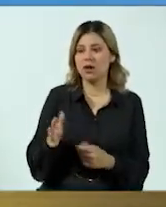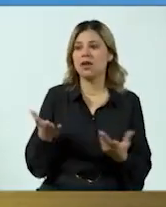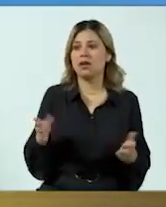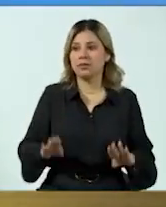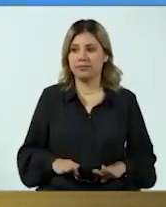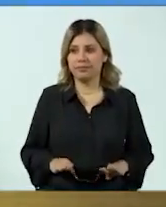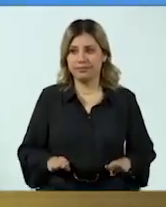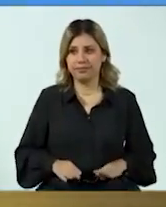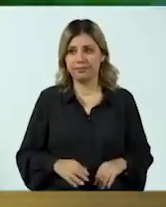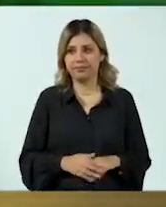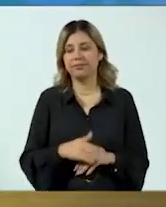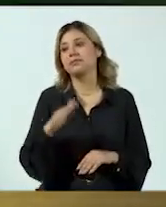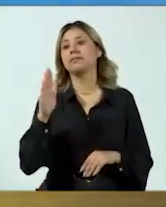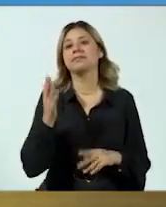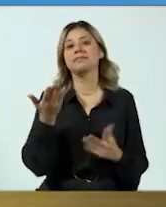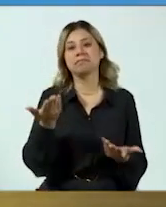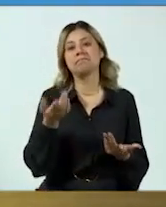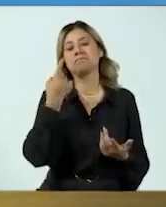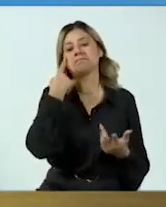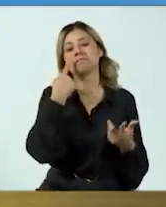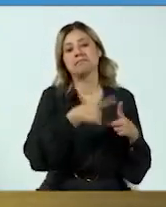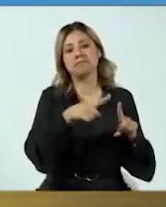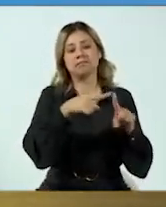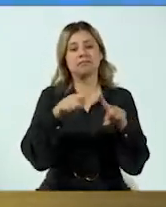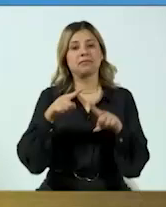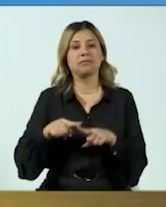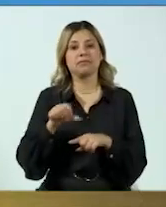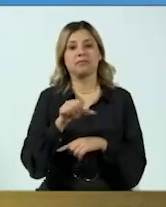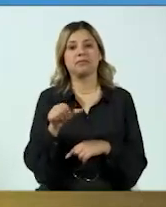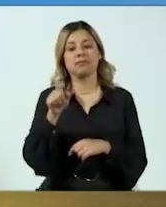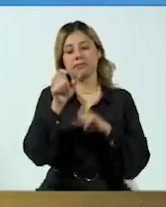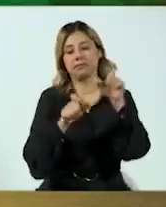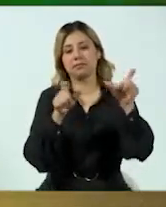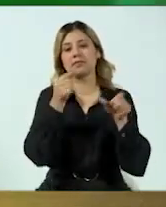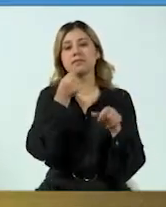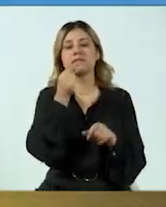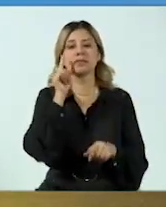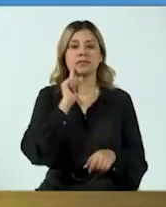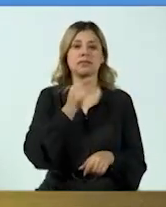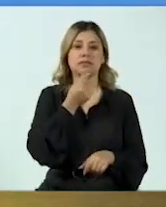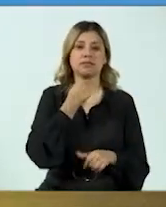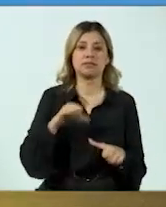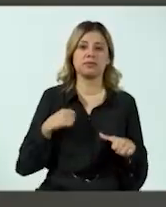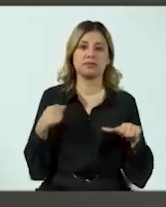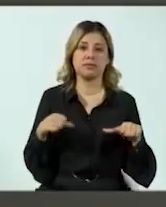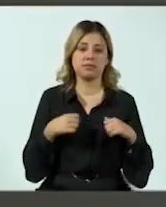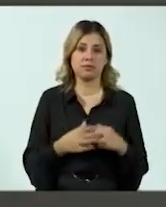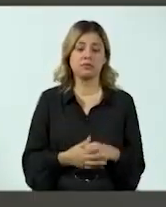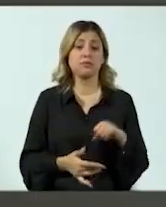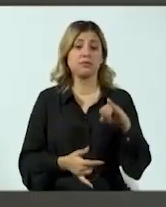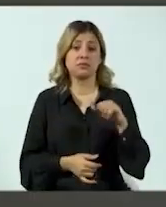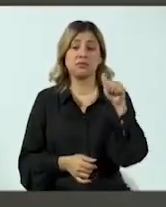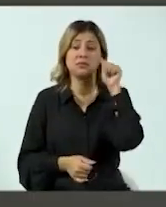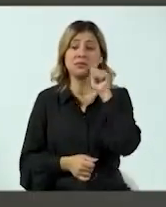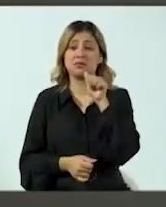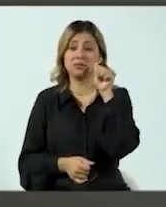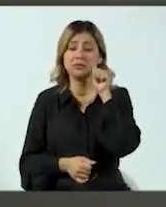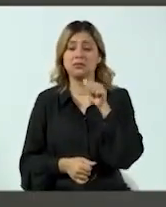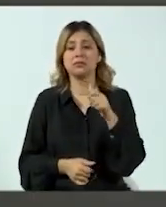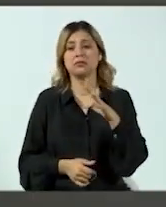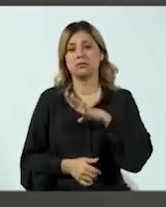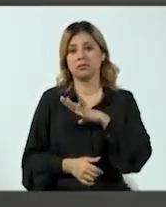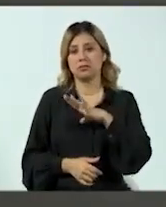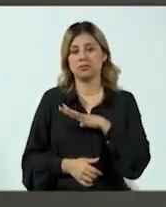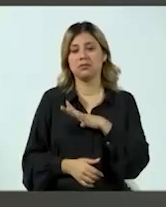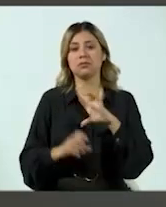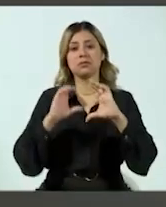talentos más demandados por parte de todas las niñas niños y adolescentes Pues casi siempre de lo que más tenemos son